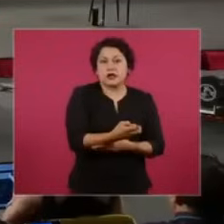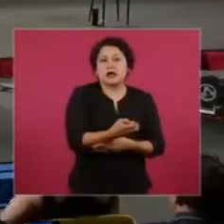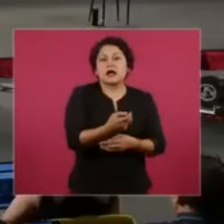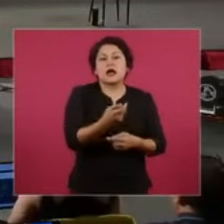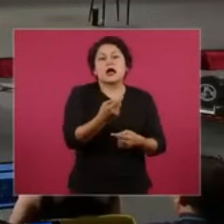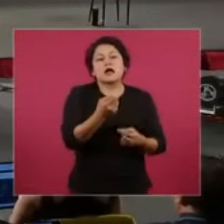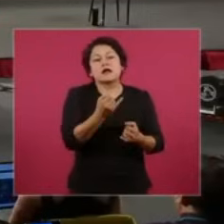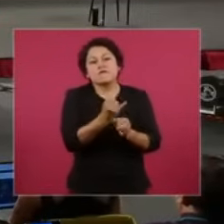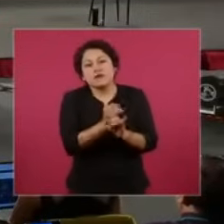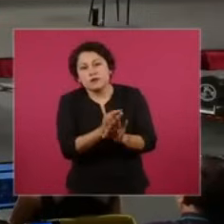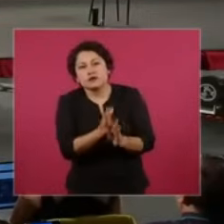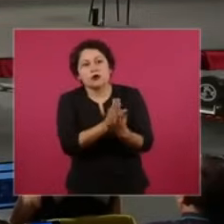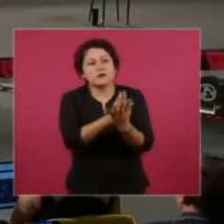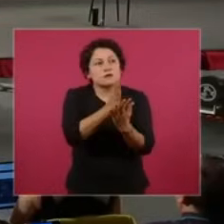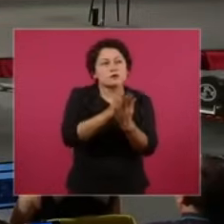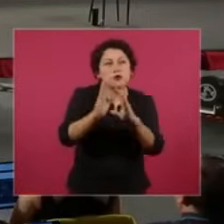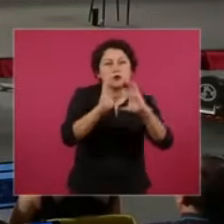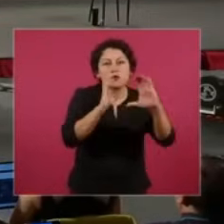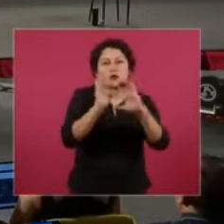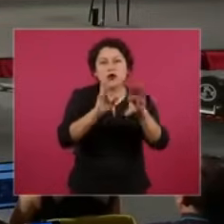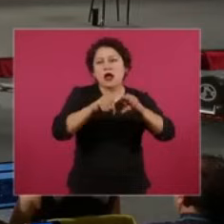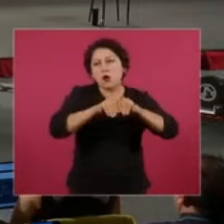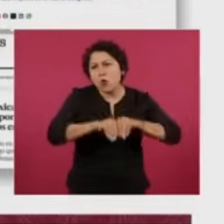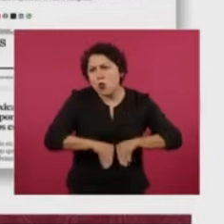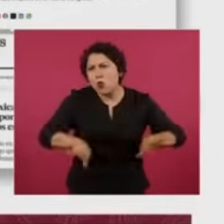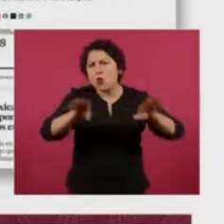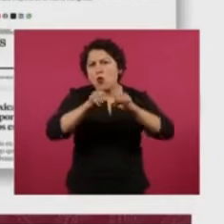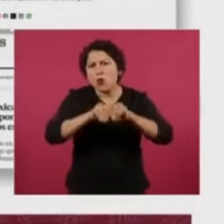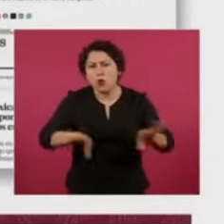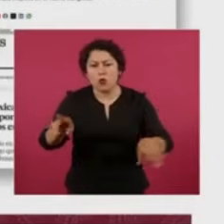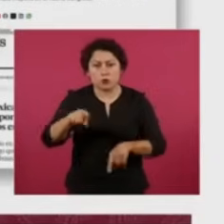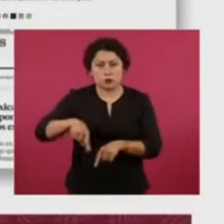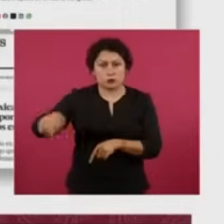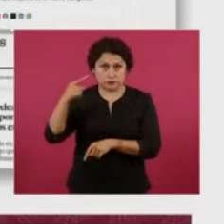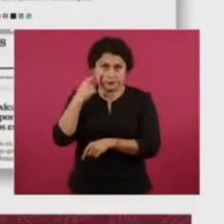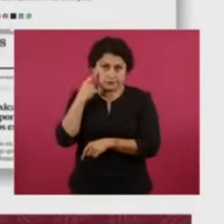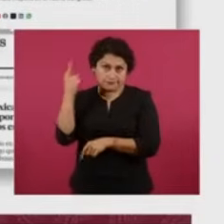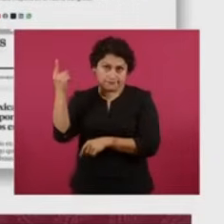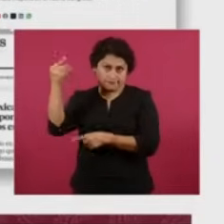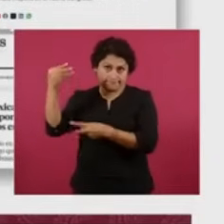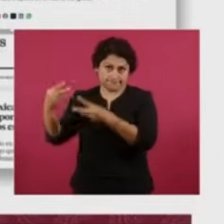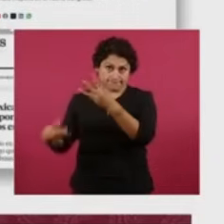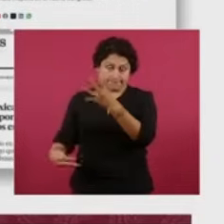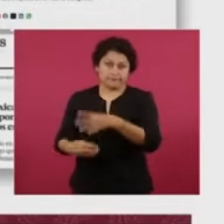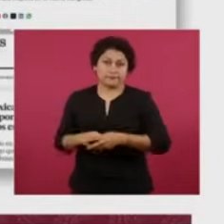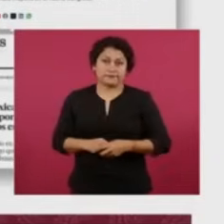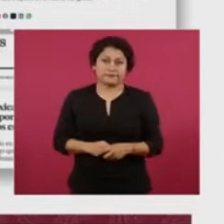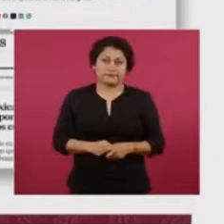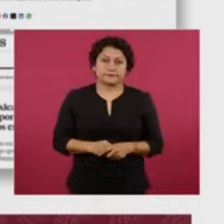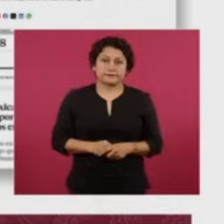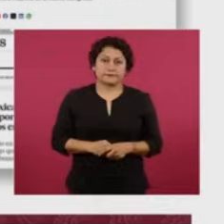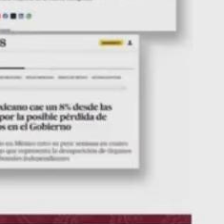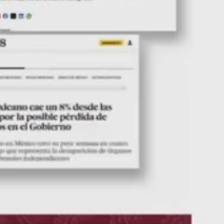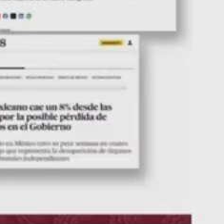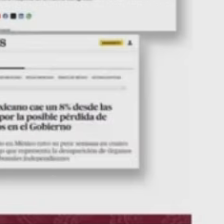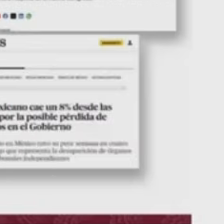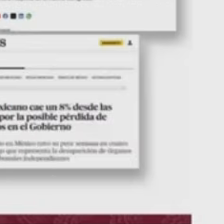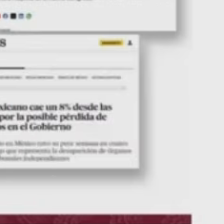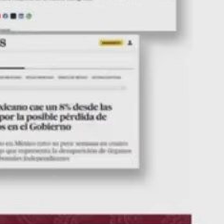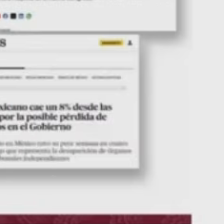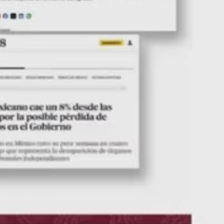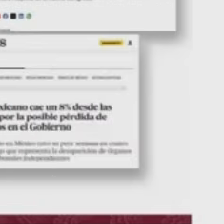comunicación, porque ellos dijeron que habría una catástrofe económica una cosa que inventaron los